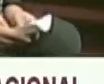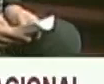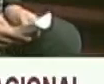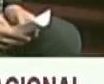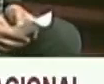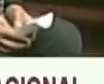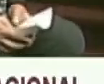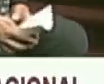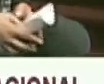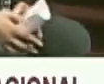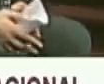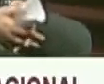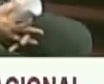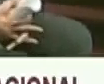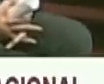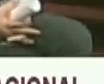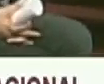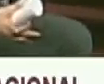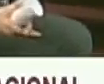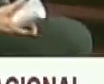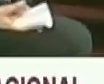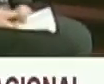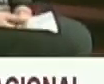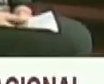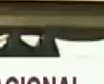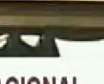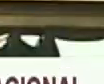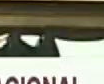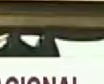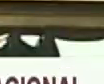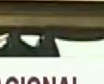poeta Neruda, vino aquí para cantar con nosotros el